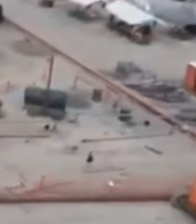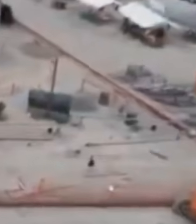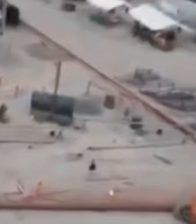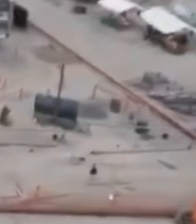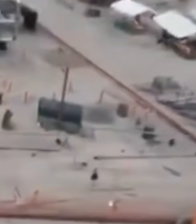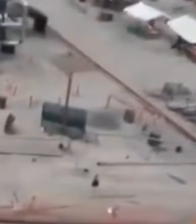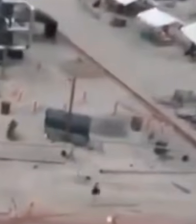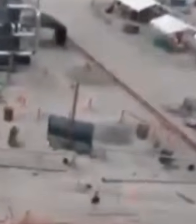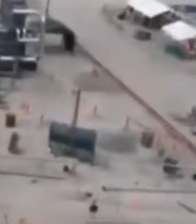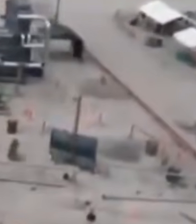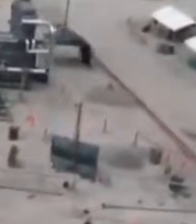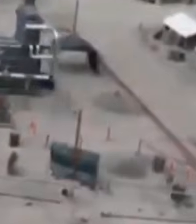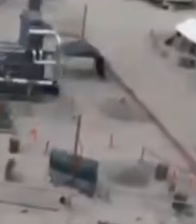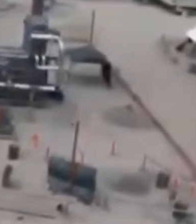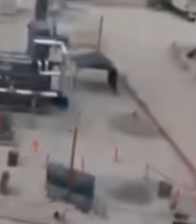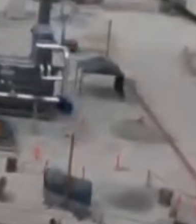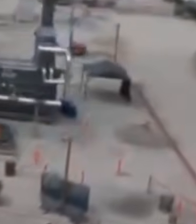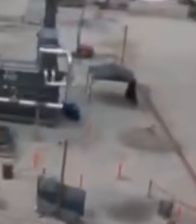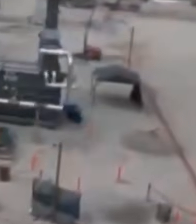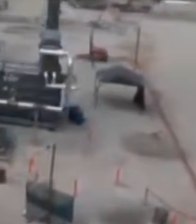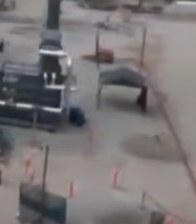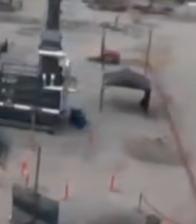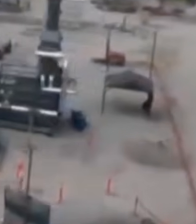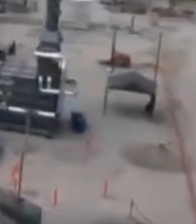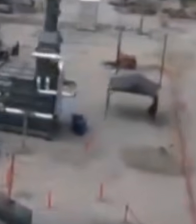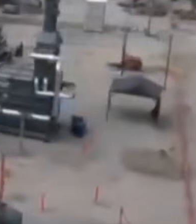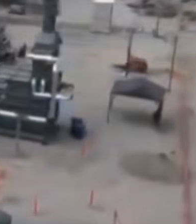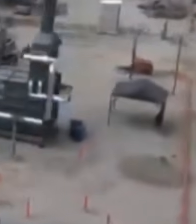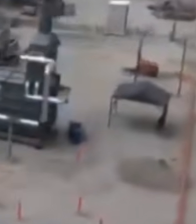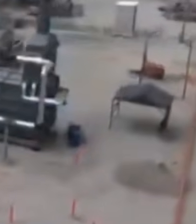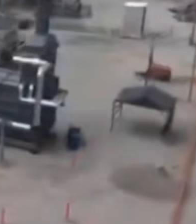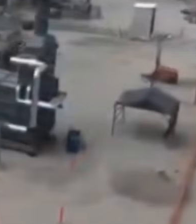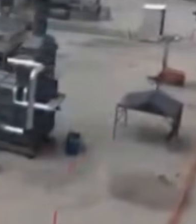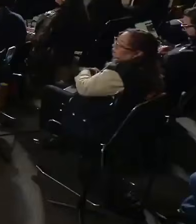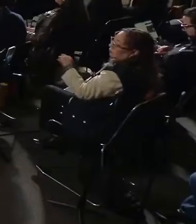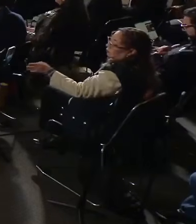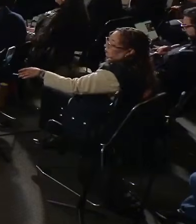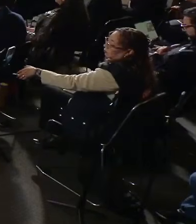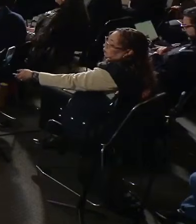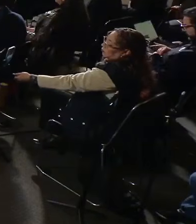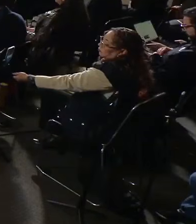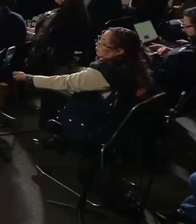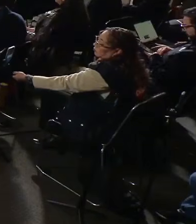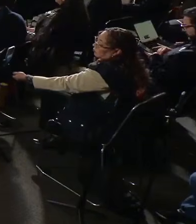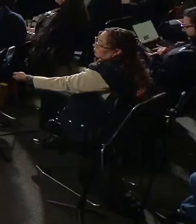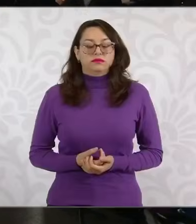Porque no he podido ir. Ahí está. En Izachi y en Tierra Blanca, Veracruz.